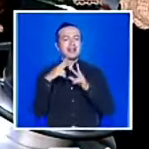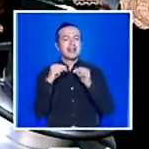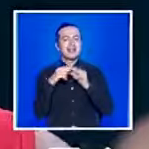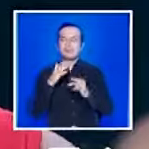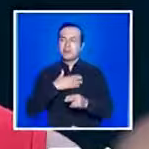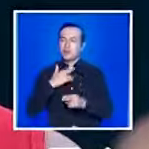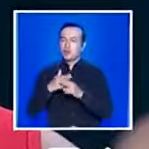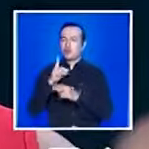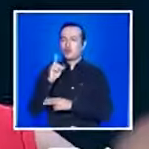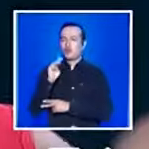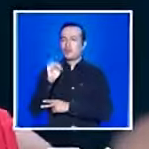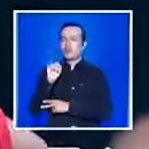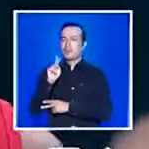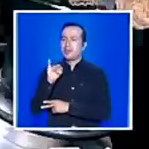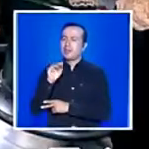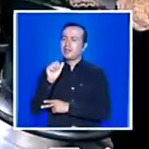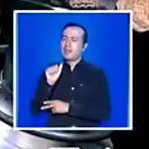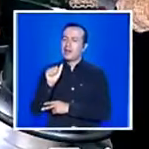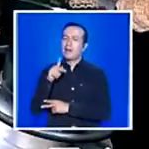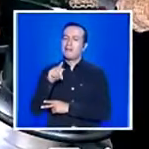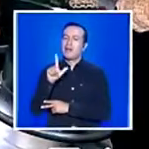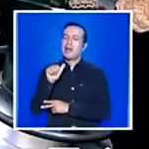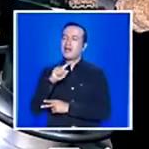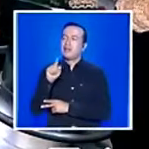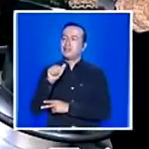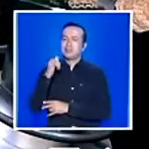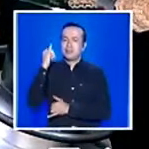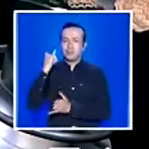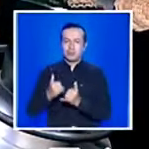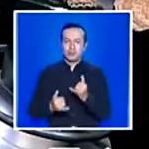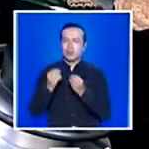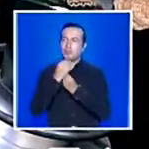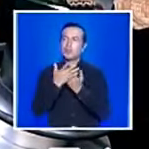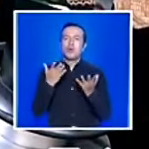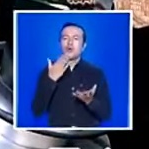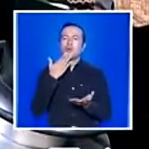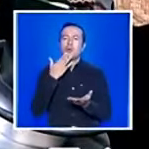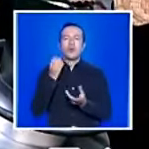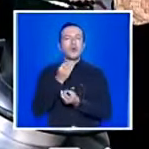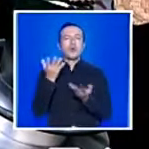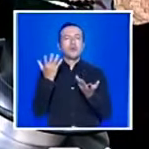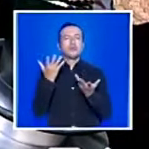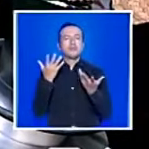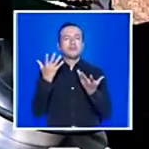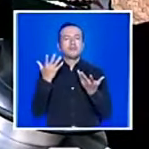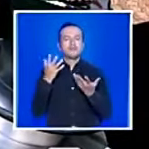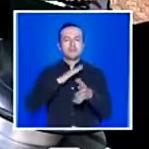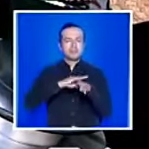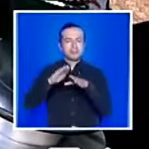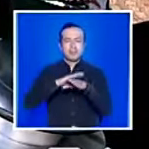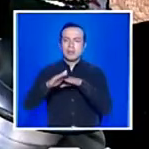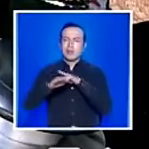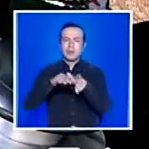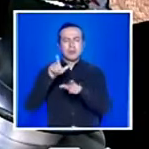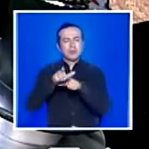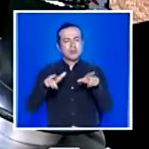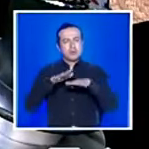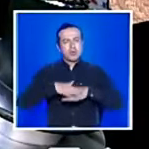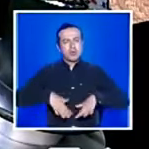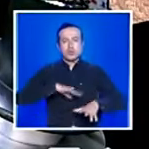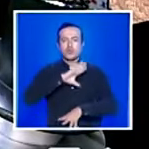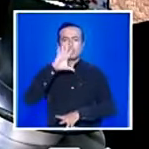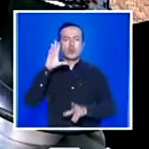es Doménica Plaza. Doménica, contigo vamos a cerrar este enlace para que nos cuentes un poco sobre la invitación, esa propuesta de